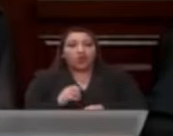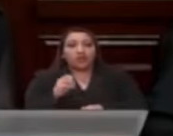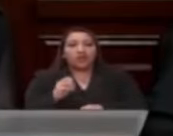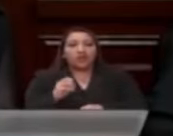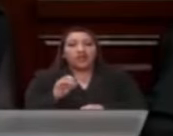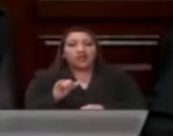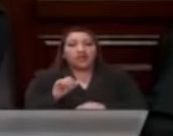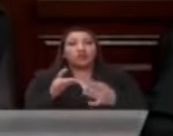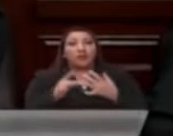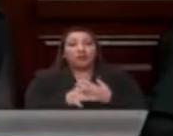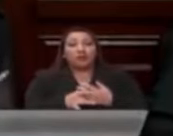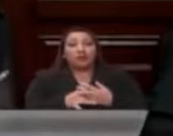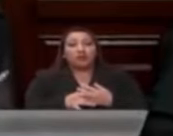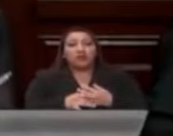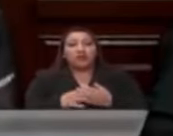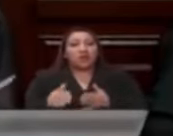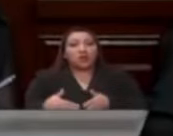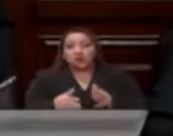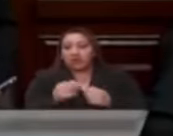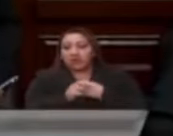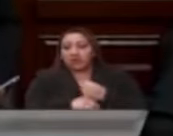país.